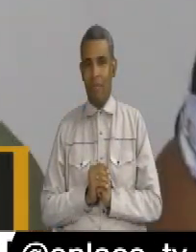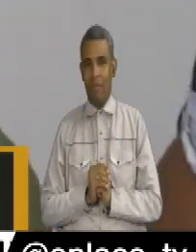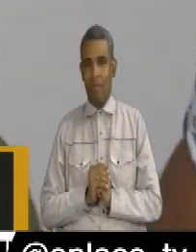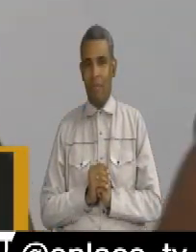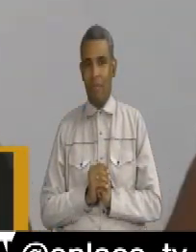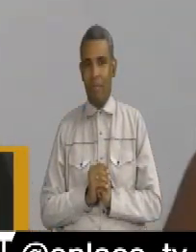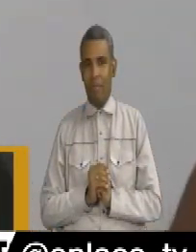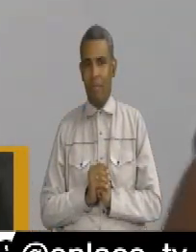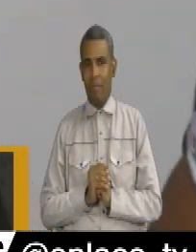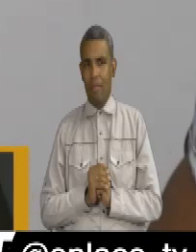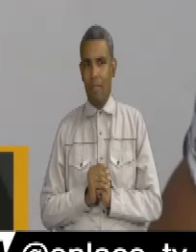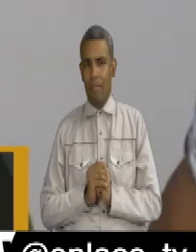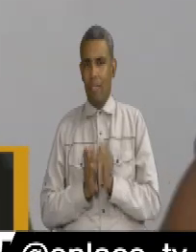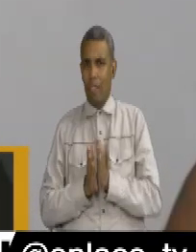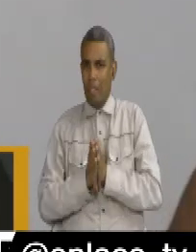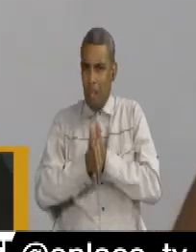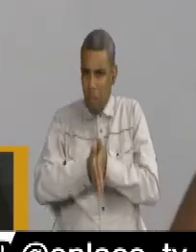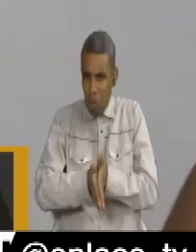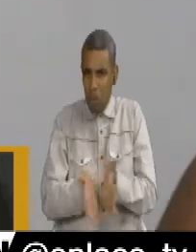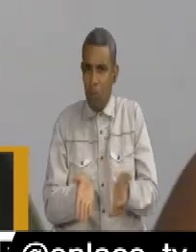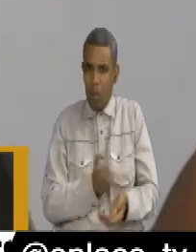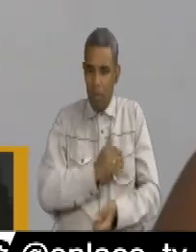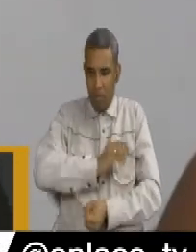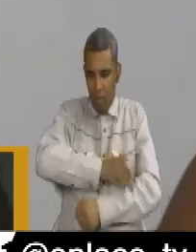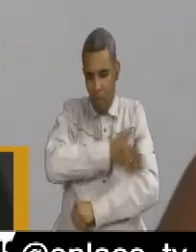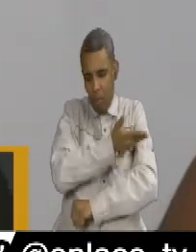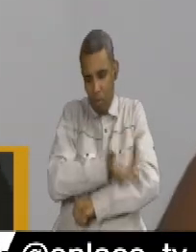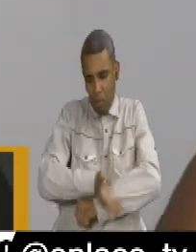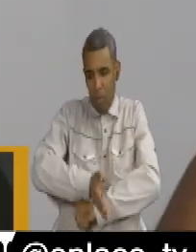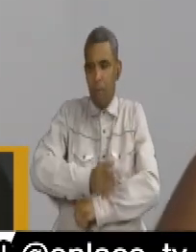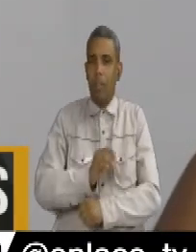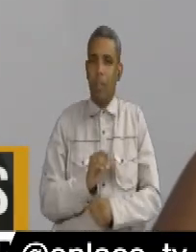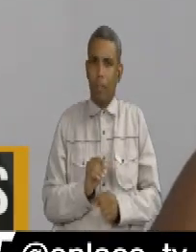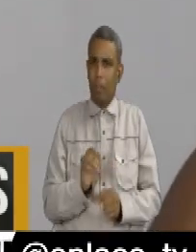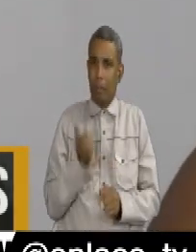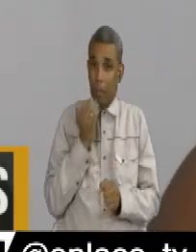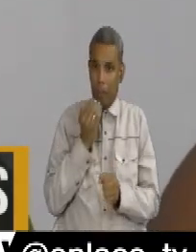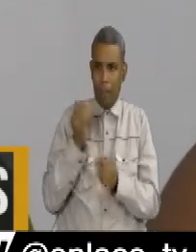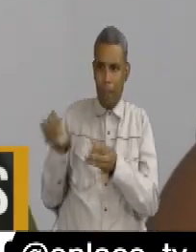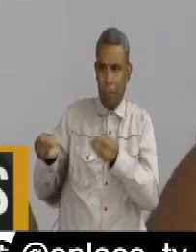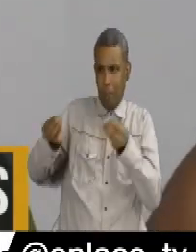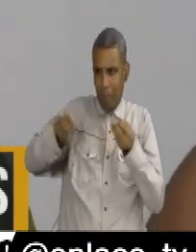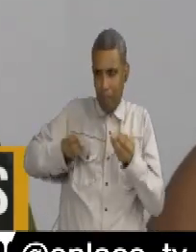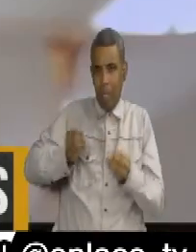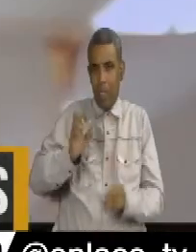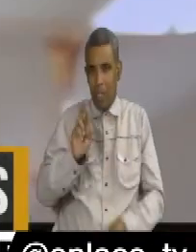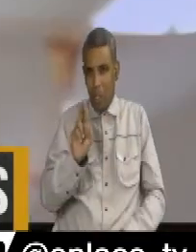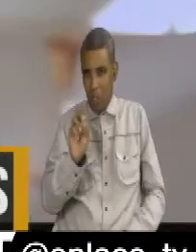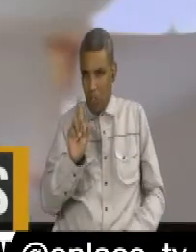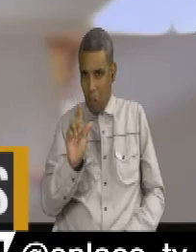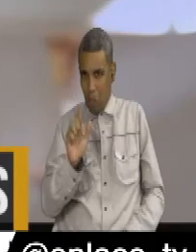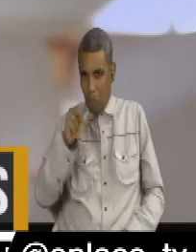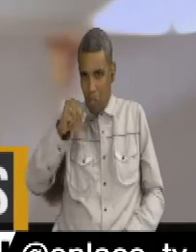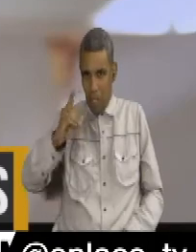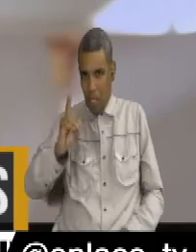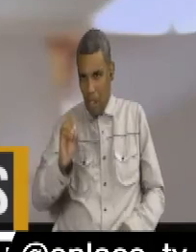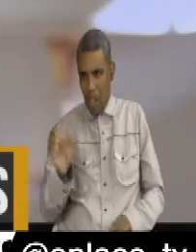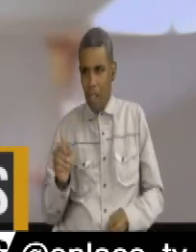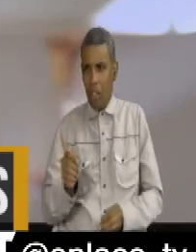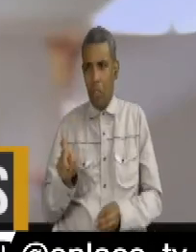de compositores como Rolando, que es el compositor de Las Siete Maravillas, Wilfran Castillo, hay canciones